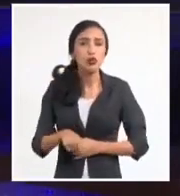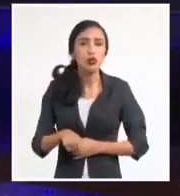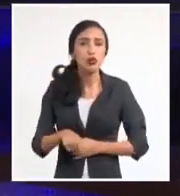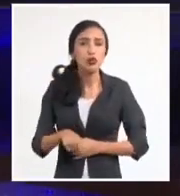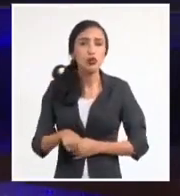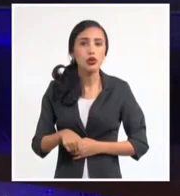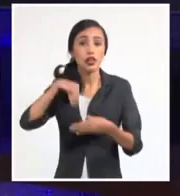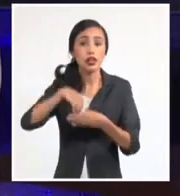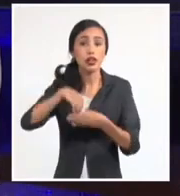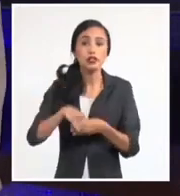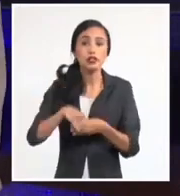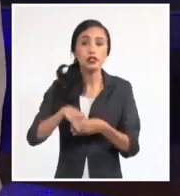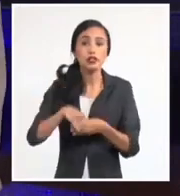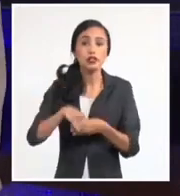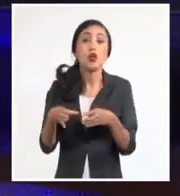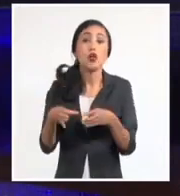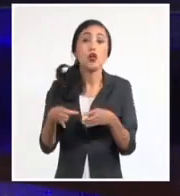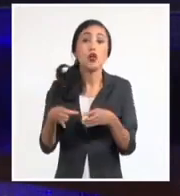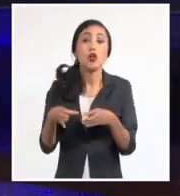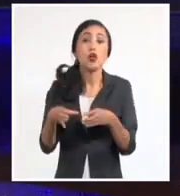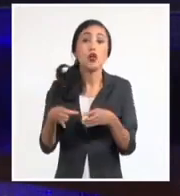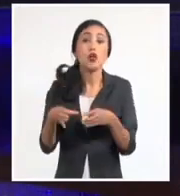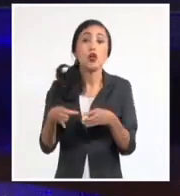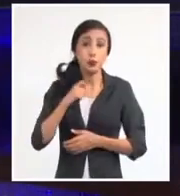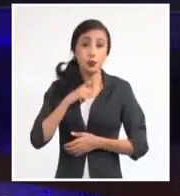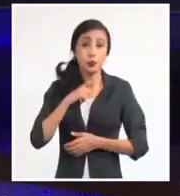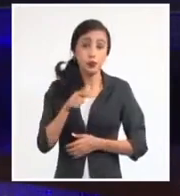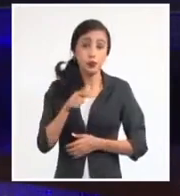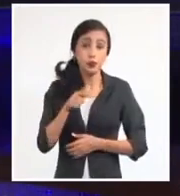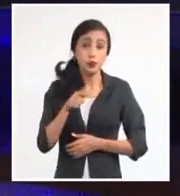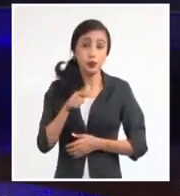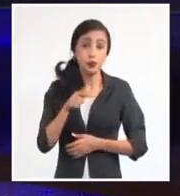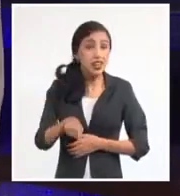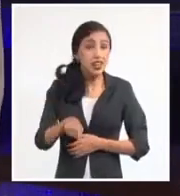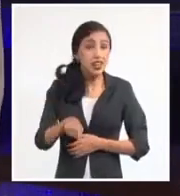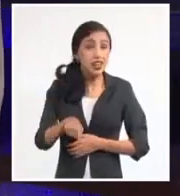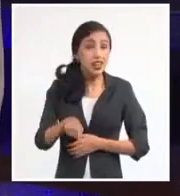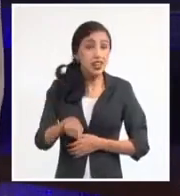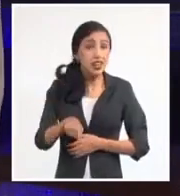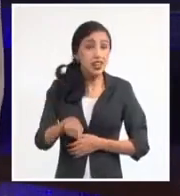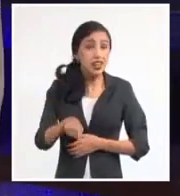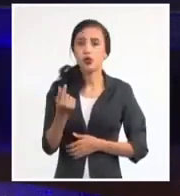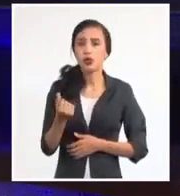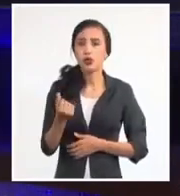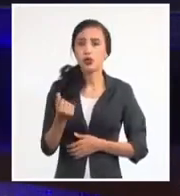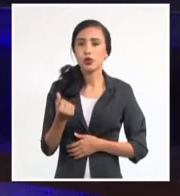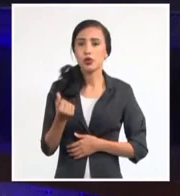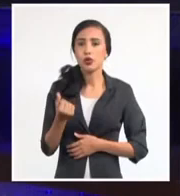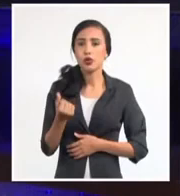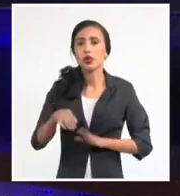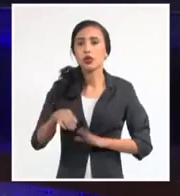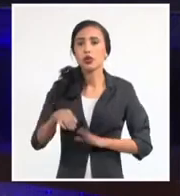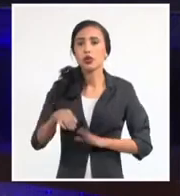integrantes del Comité Central del partido, entre ellos la economía, y una arista